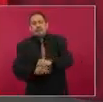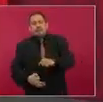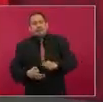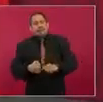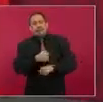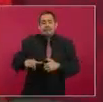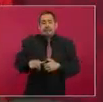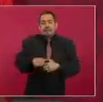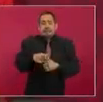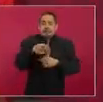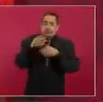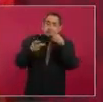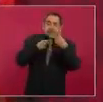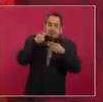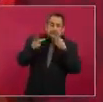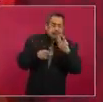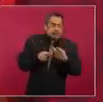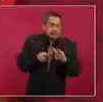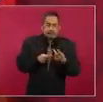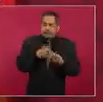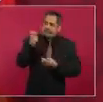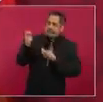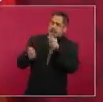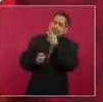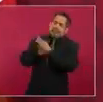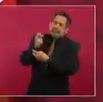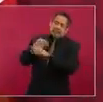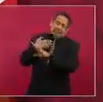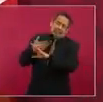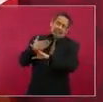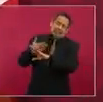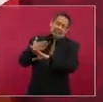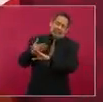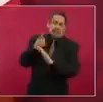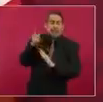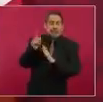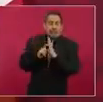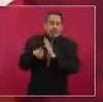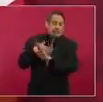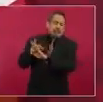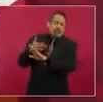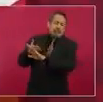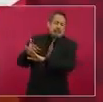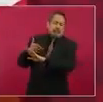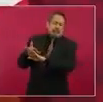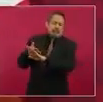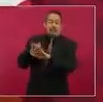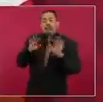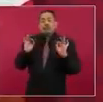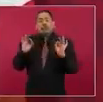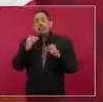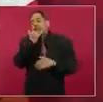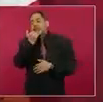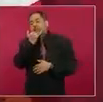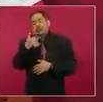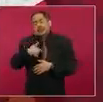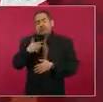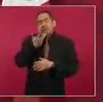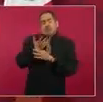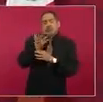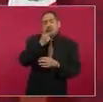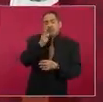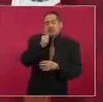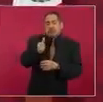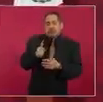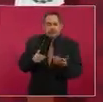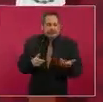mes de golpeteo con la máxima del AMPA del periodismo,